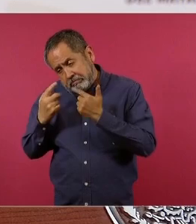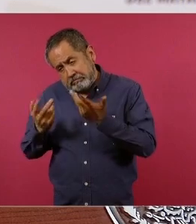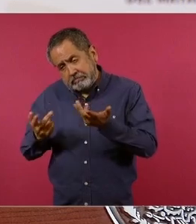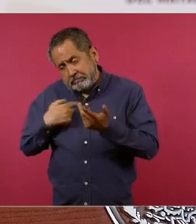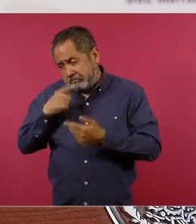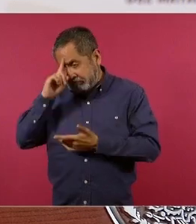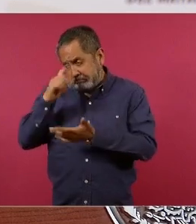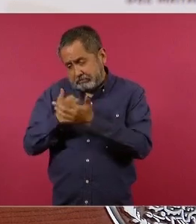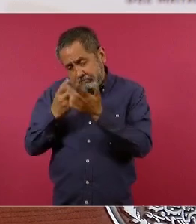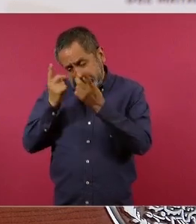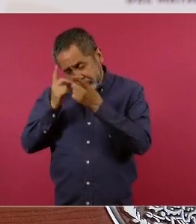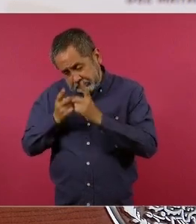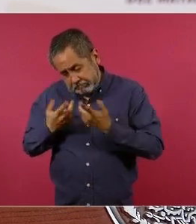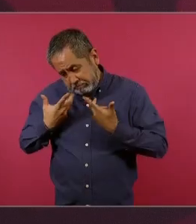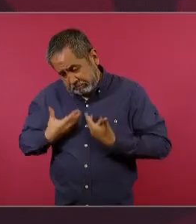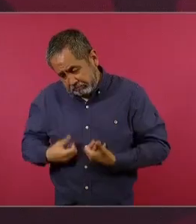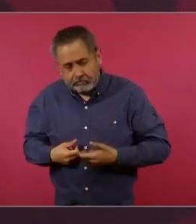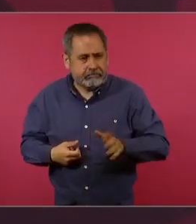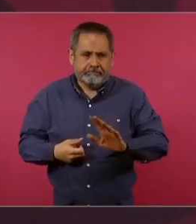quedé todo deprimido y